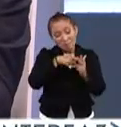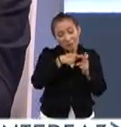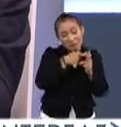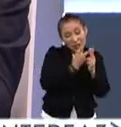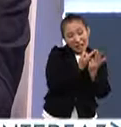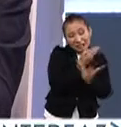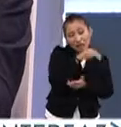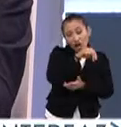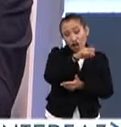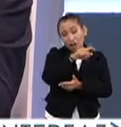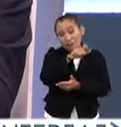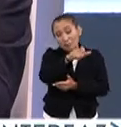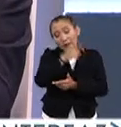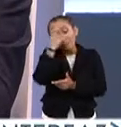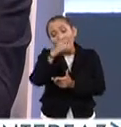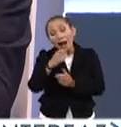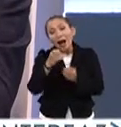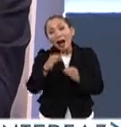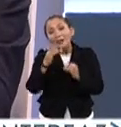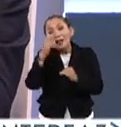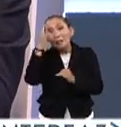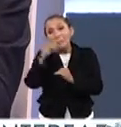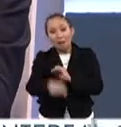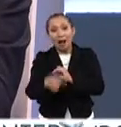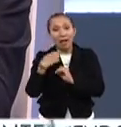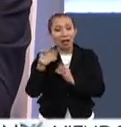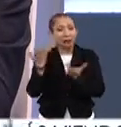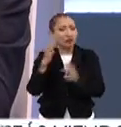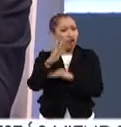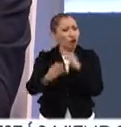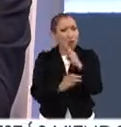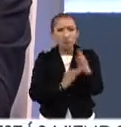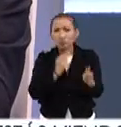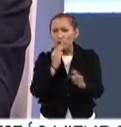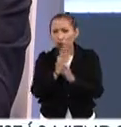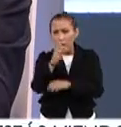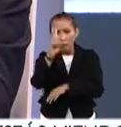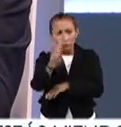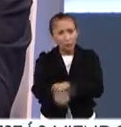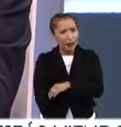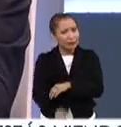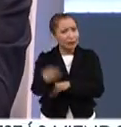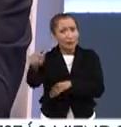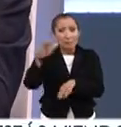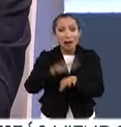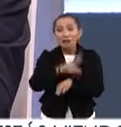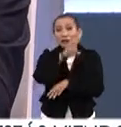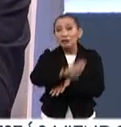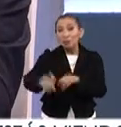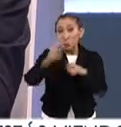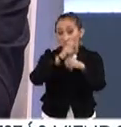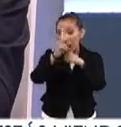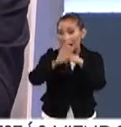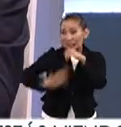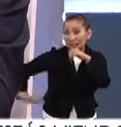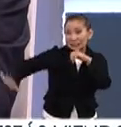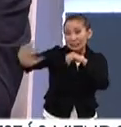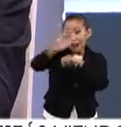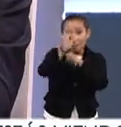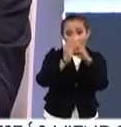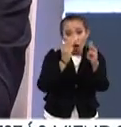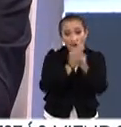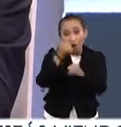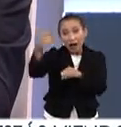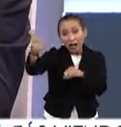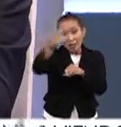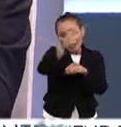de Notimex para ser una agencia para los mexicanos. Todo el mundo, en realidad en los más de 200 países del mundo,